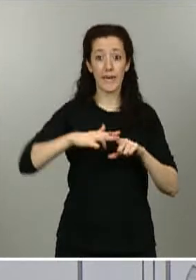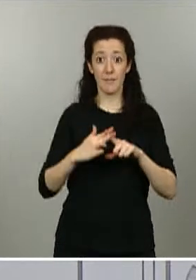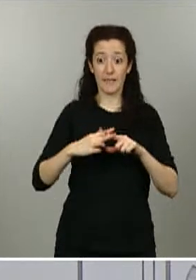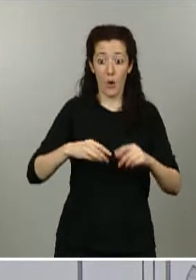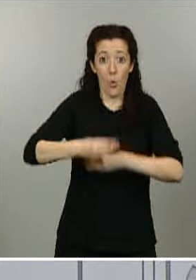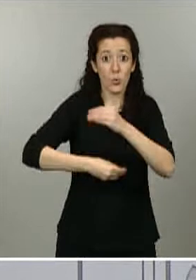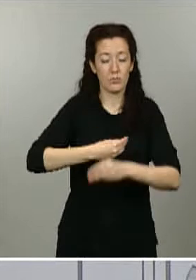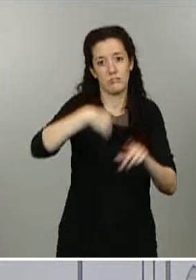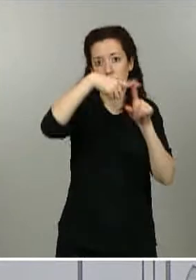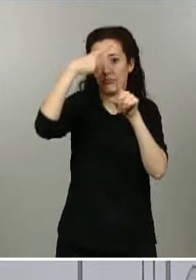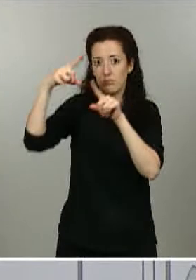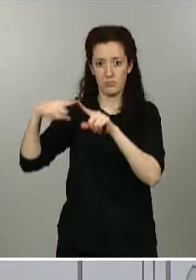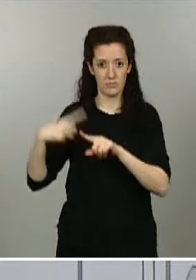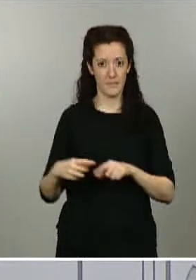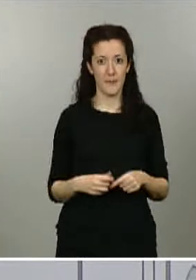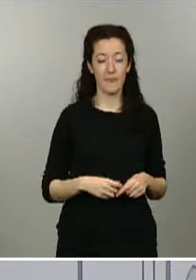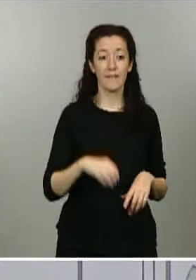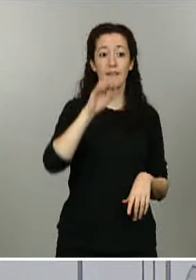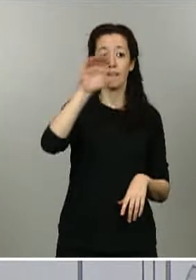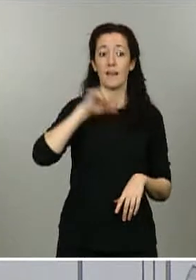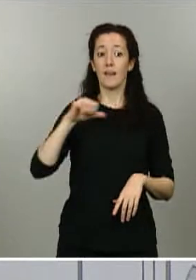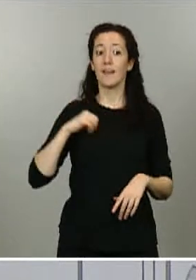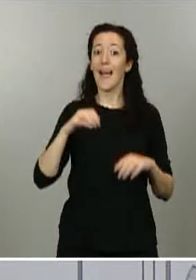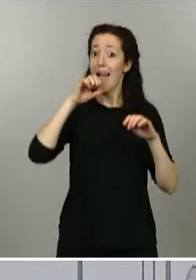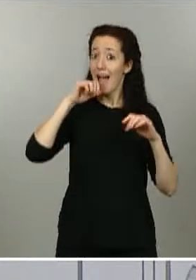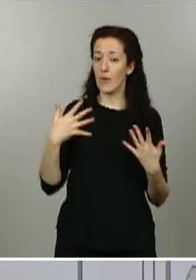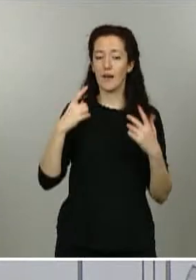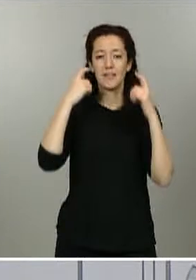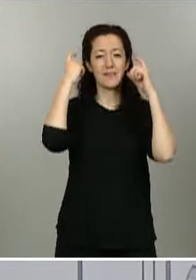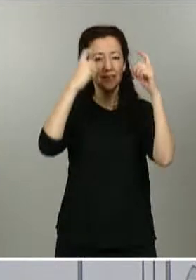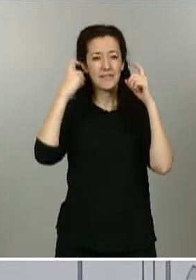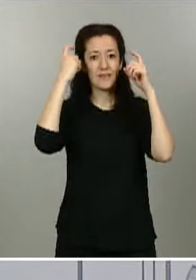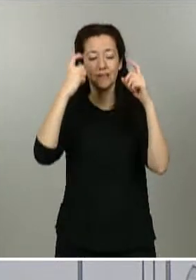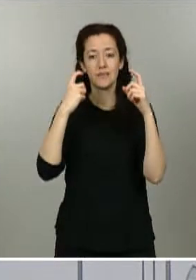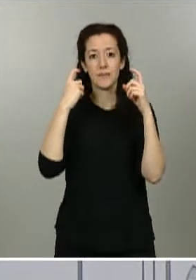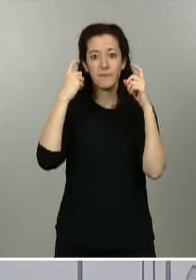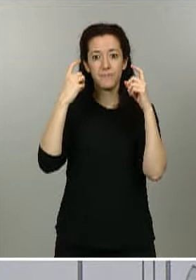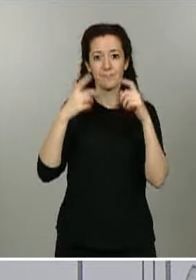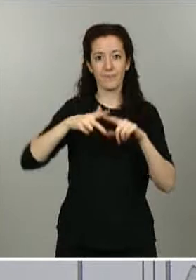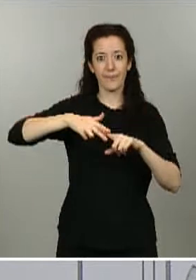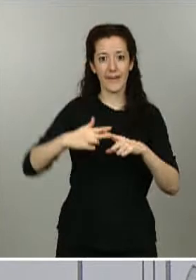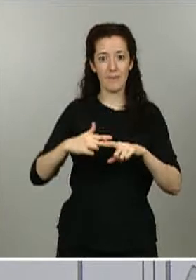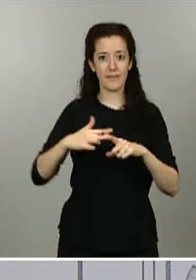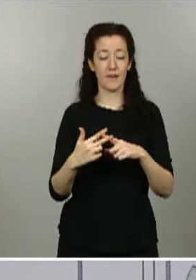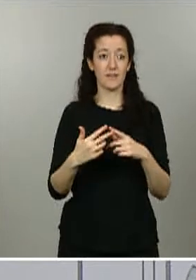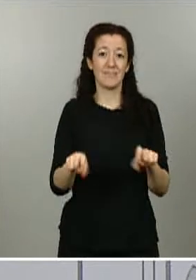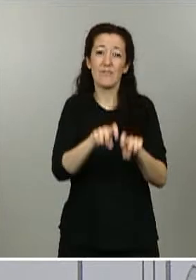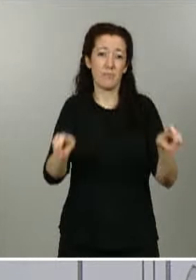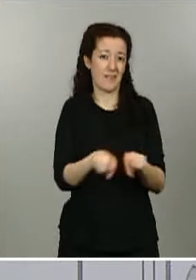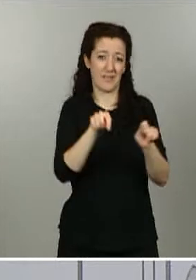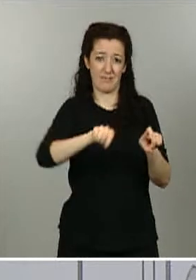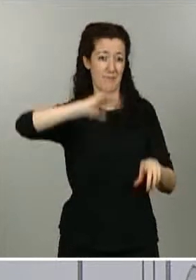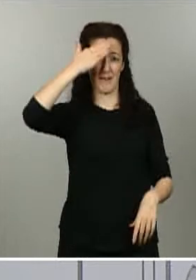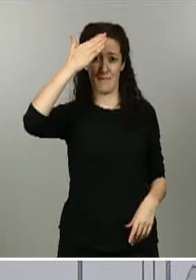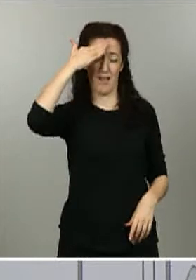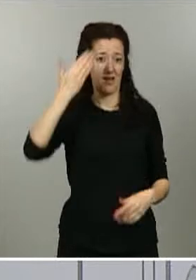están ahora mismo tratando de desarrollar y poner en marcha herramientas básicamente informáticas que reduzcan la